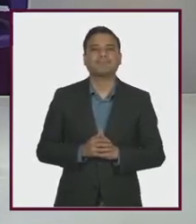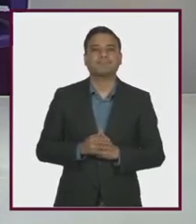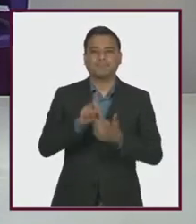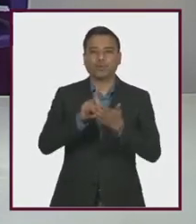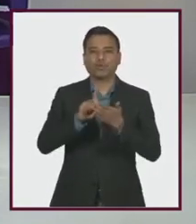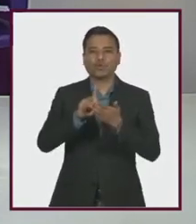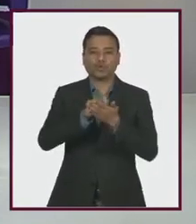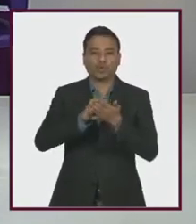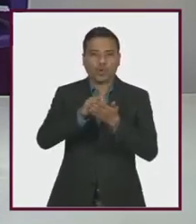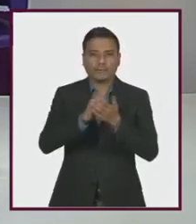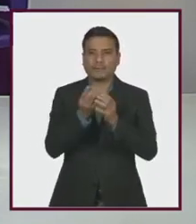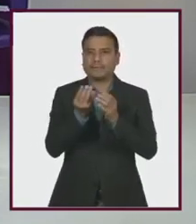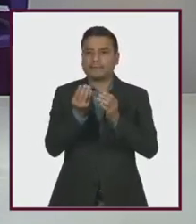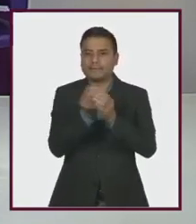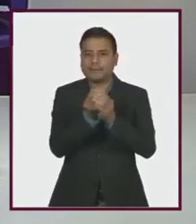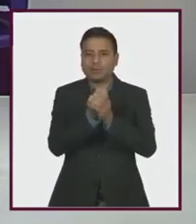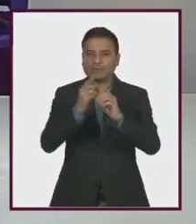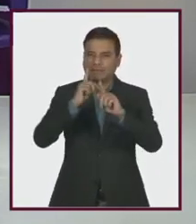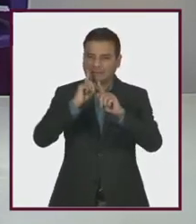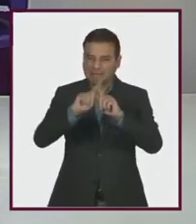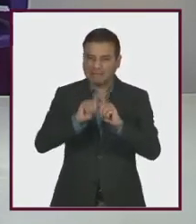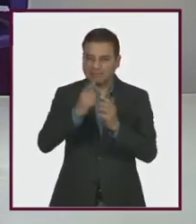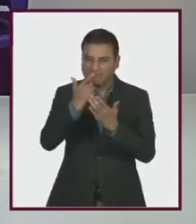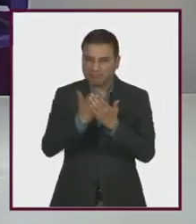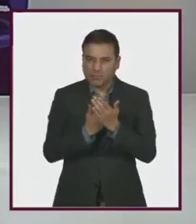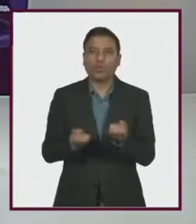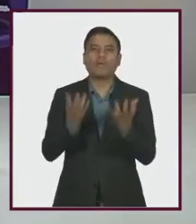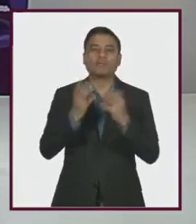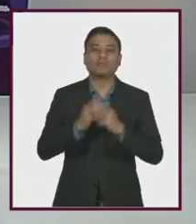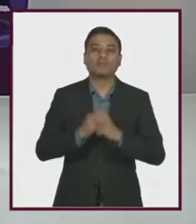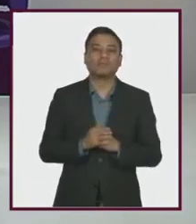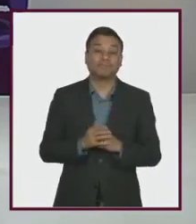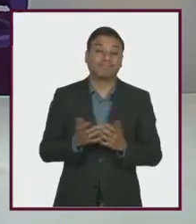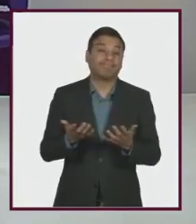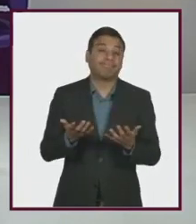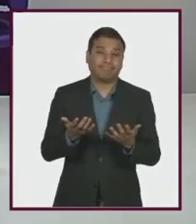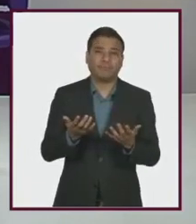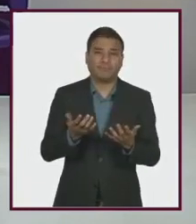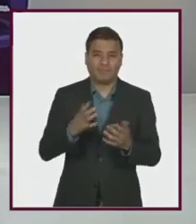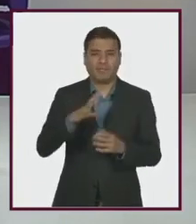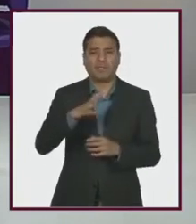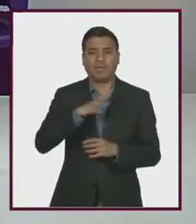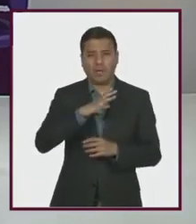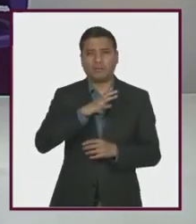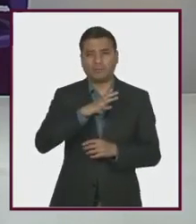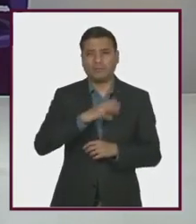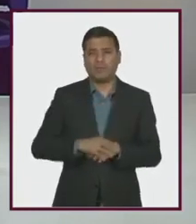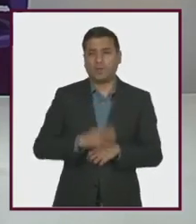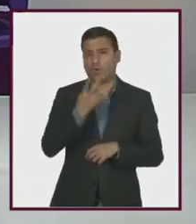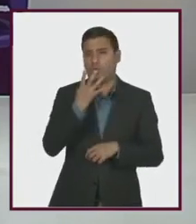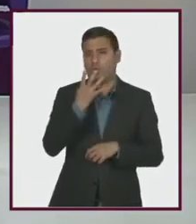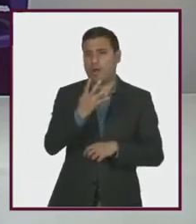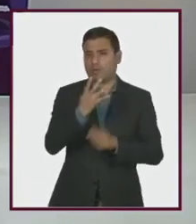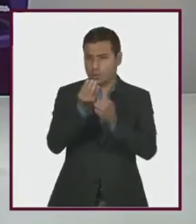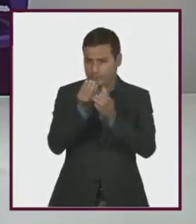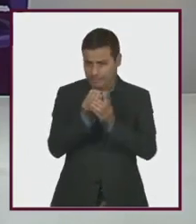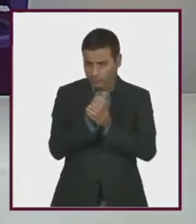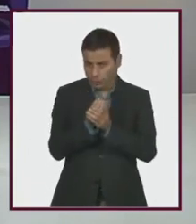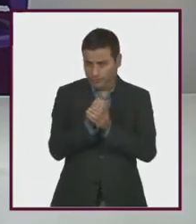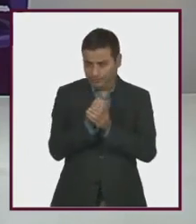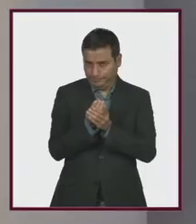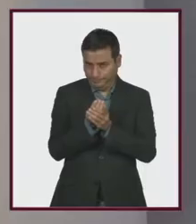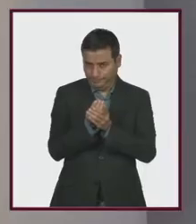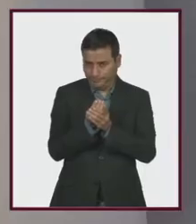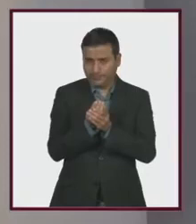droga hay, doctora? Pues en las clasificaciones hablamos de 4 tipos específicos. Hasta